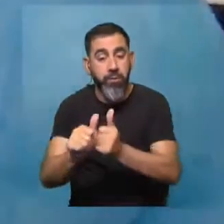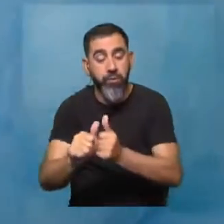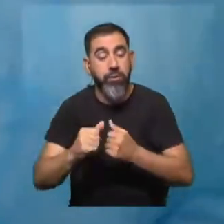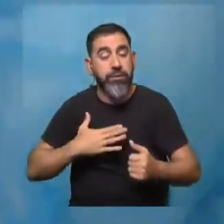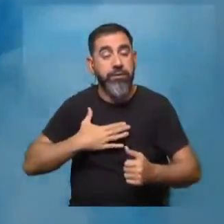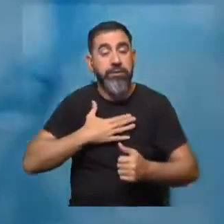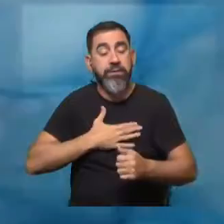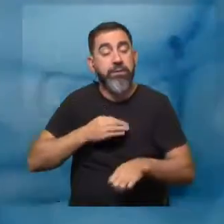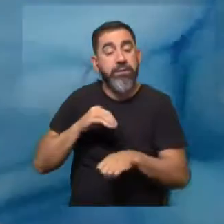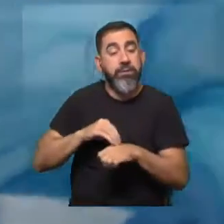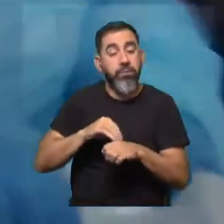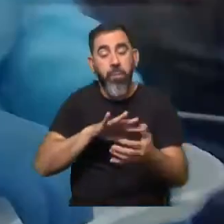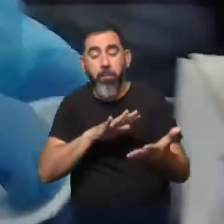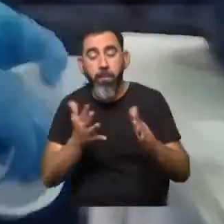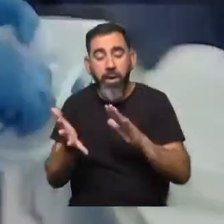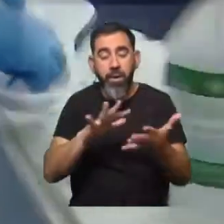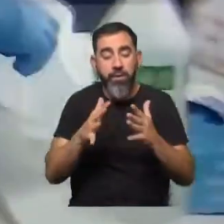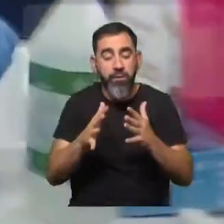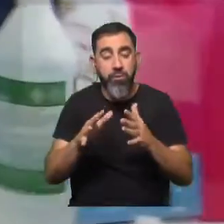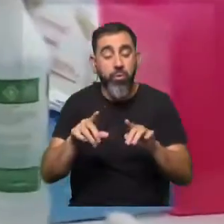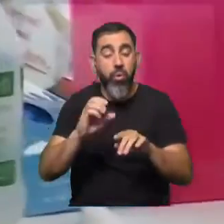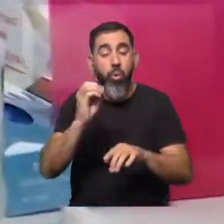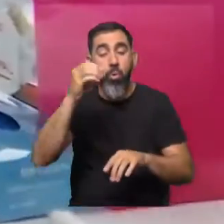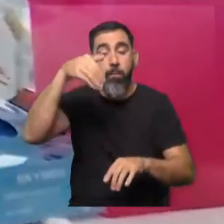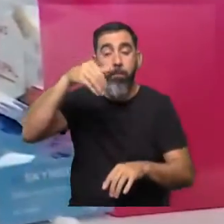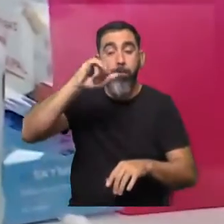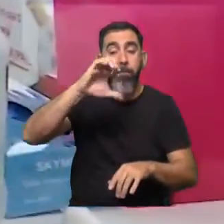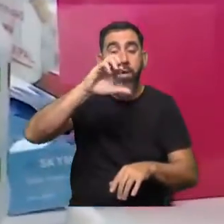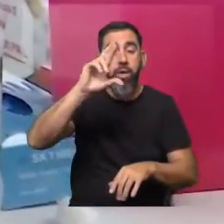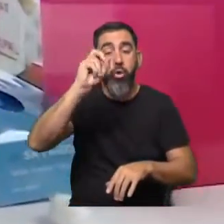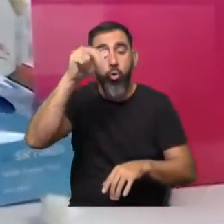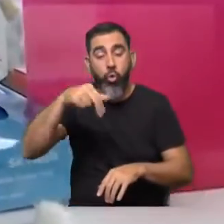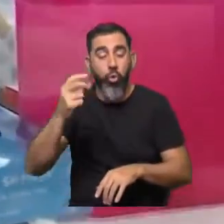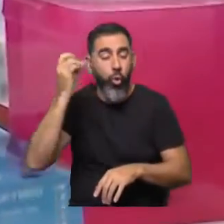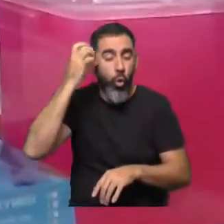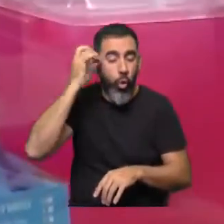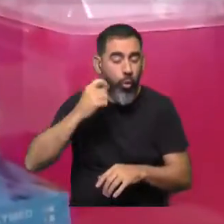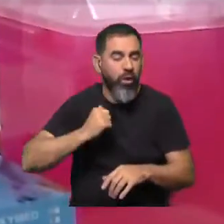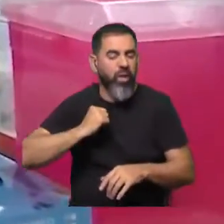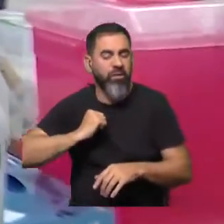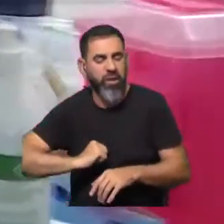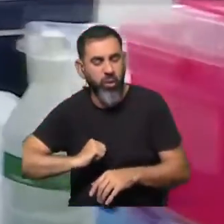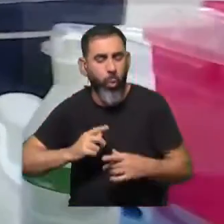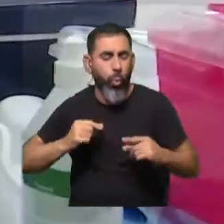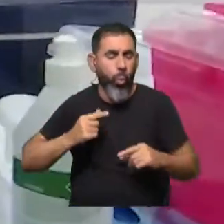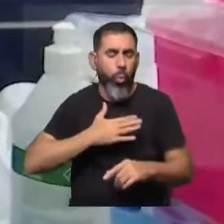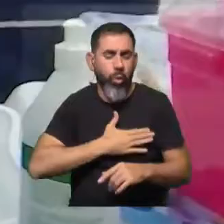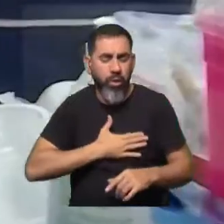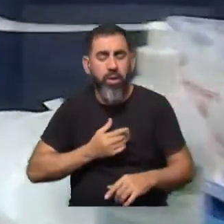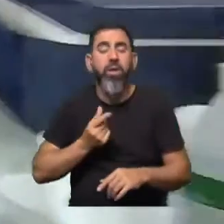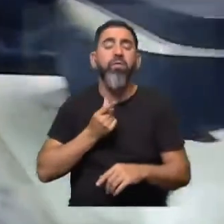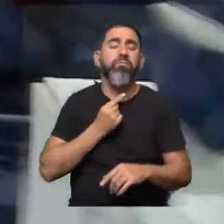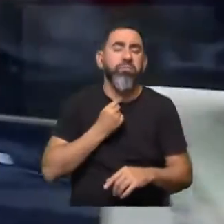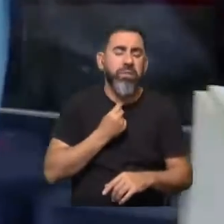que producen son similares a los generados por Omicron: intenso dolor de cabeza, cansancio, dolor corporal, de garganta, fatiga,